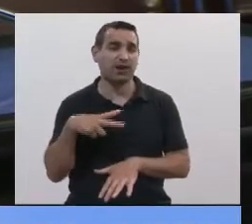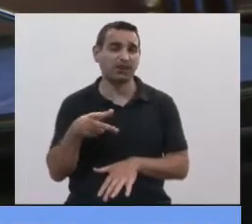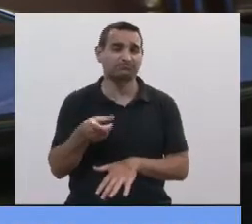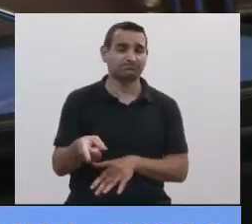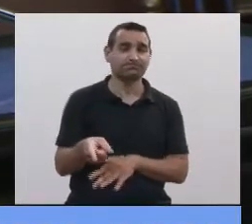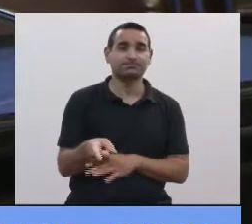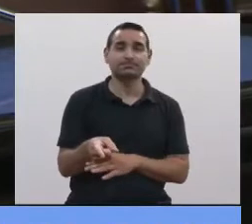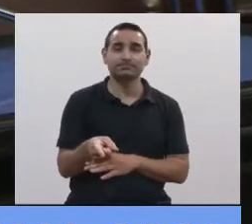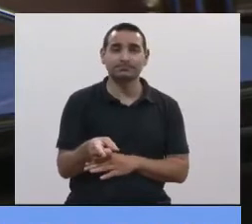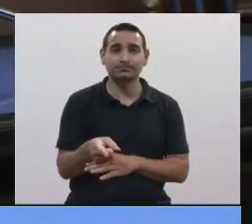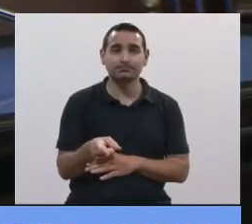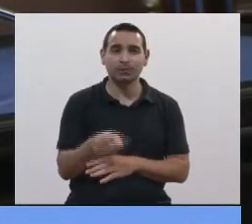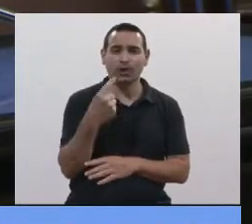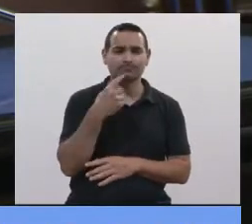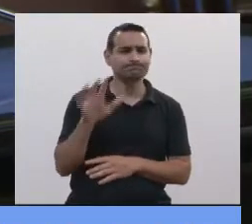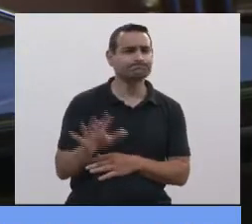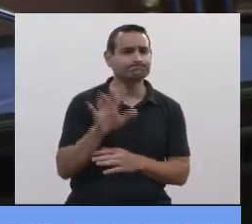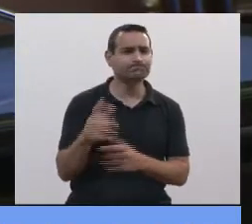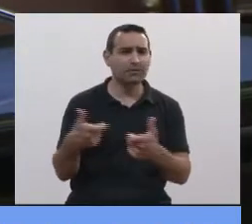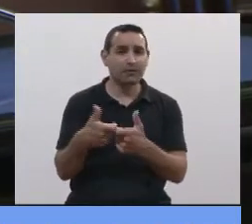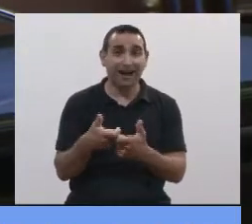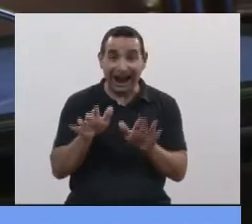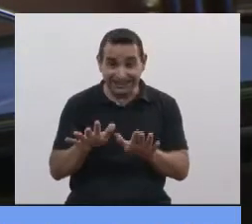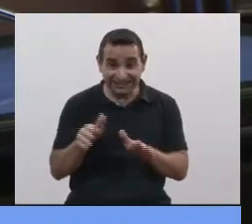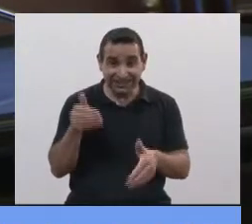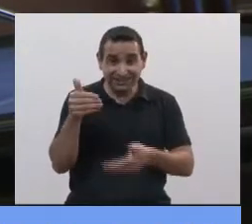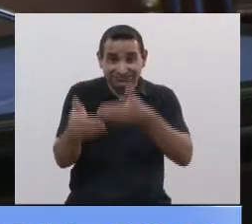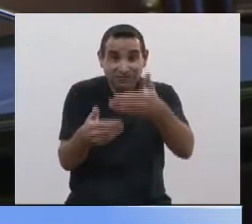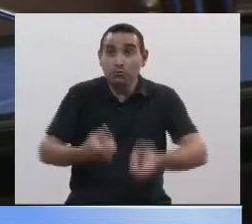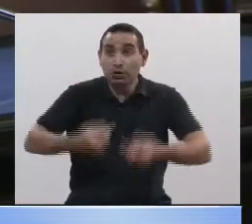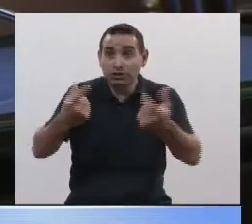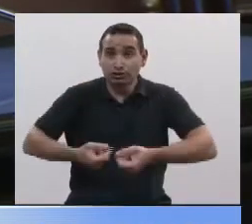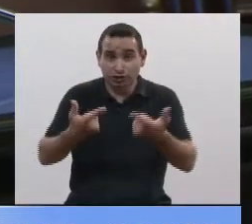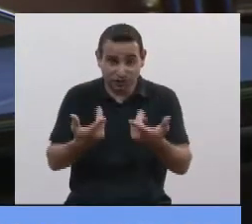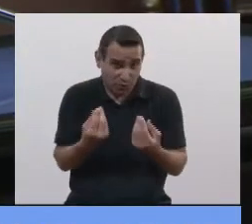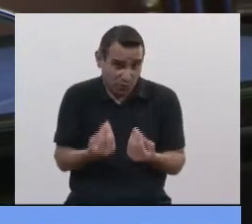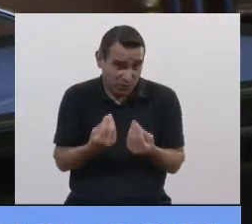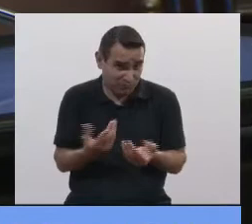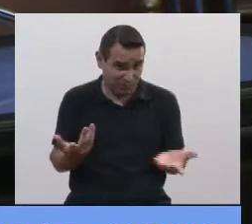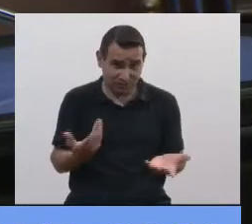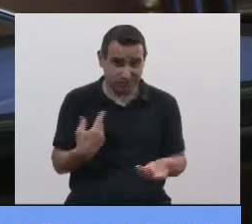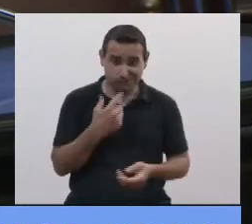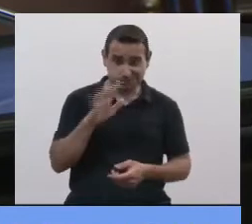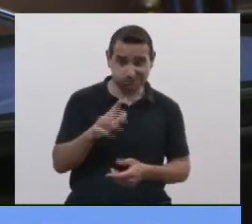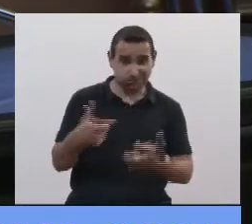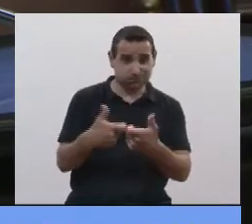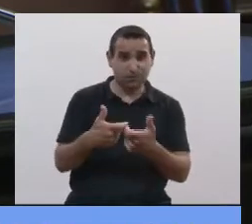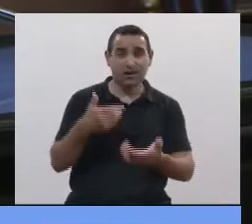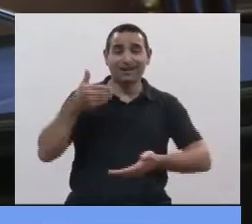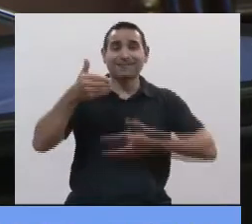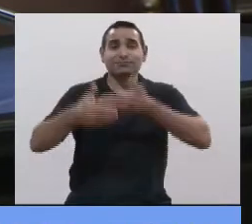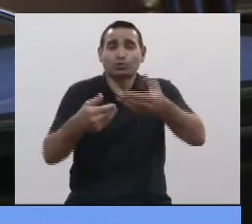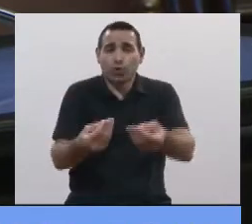propiedad privada. Y así no vamos a impulsar exportaciones, no vamos a impulsar